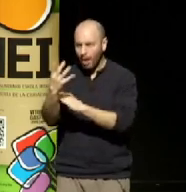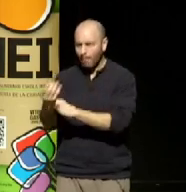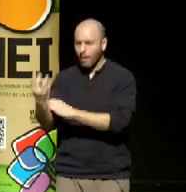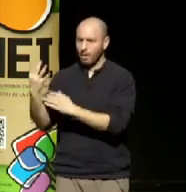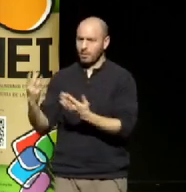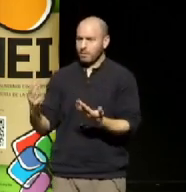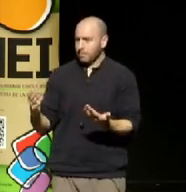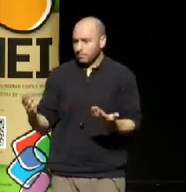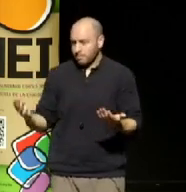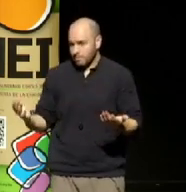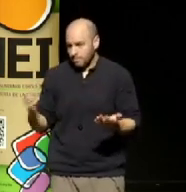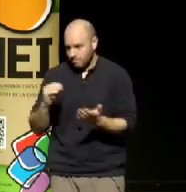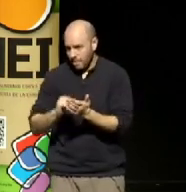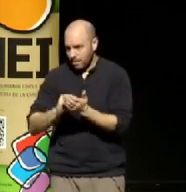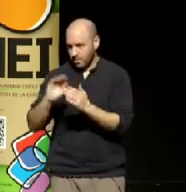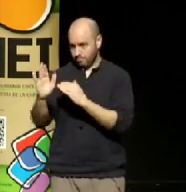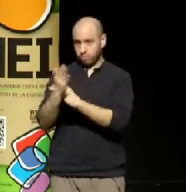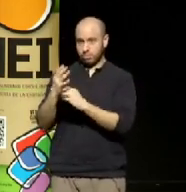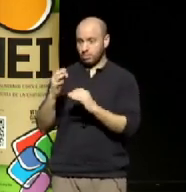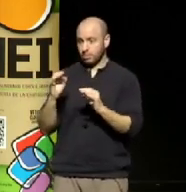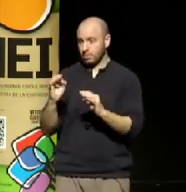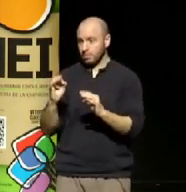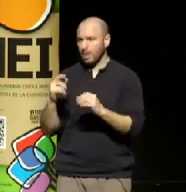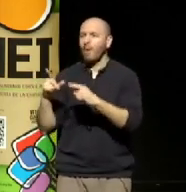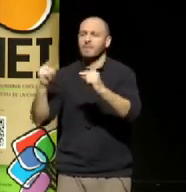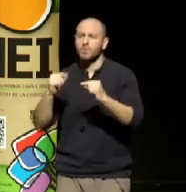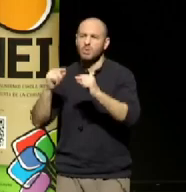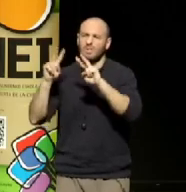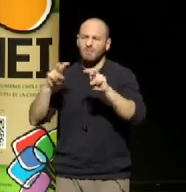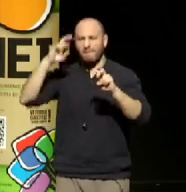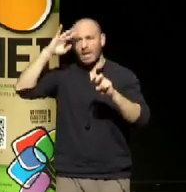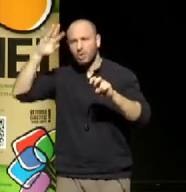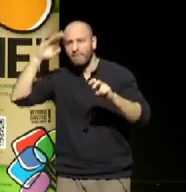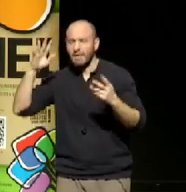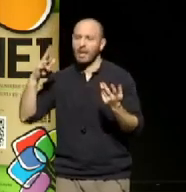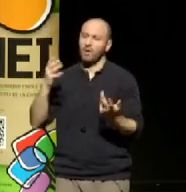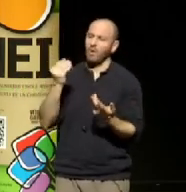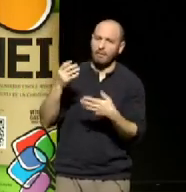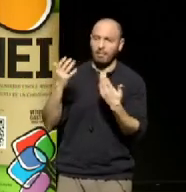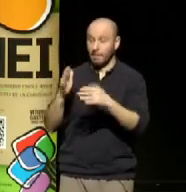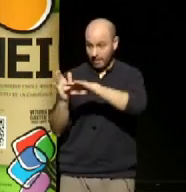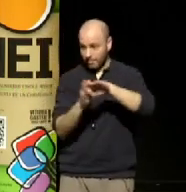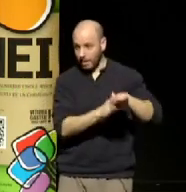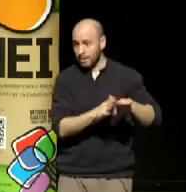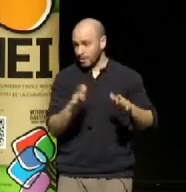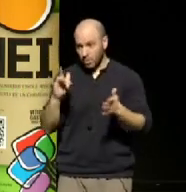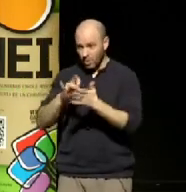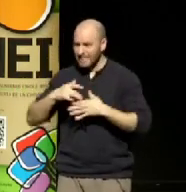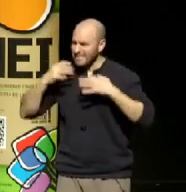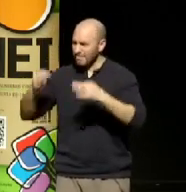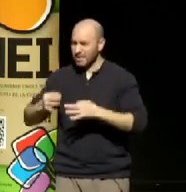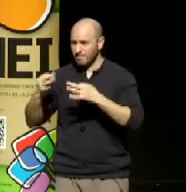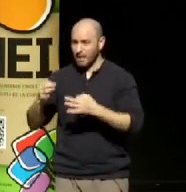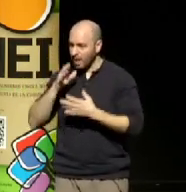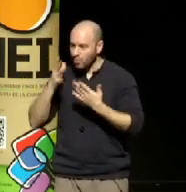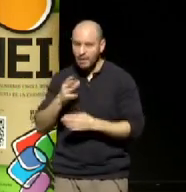continuamente, aparte de que habría una discusión más filosófica que ahora entraré en ella sobre qué es ser joven, pero en cualquier caso sí que es lo de siempre, ¿no? Los jóvenes de hoy en día no